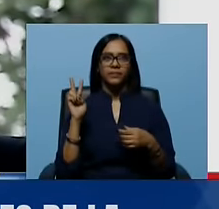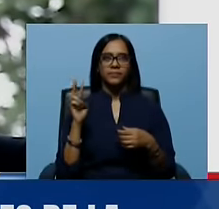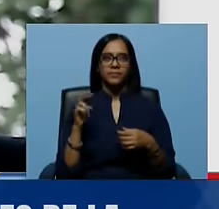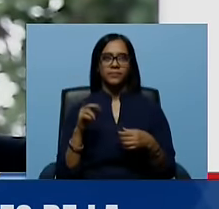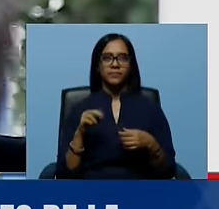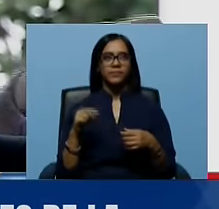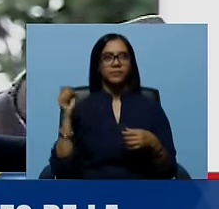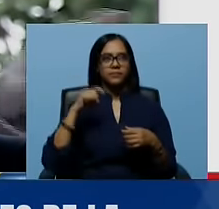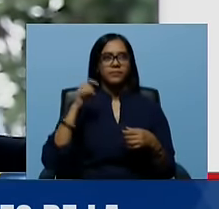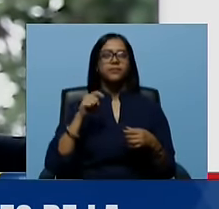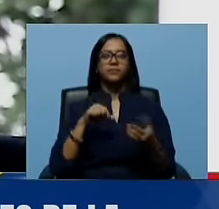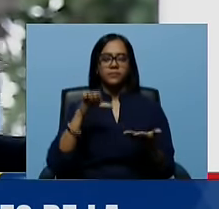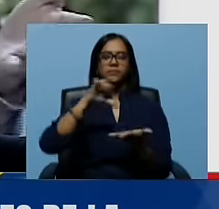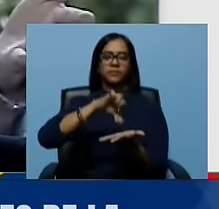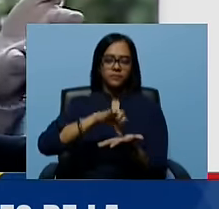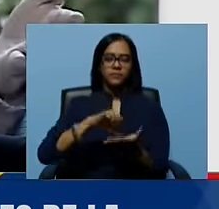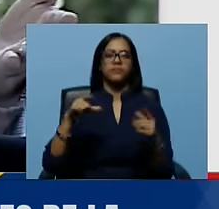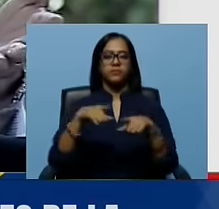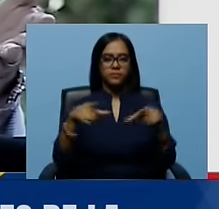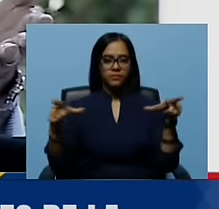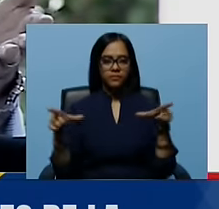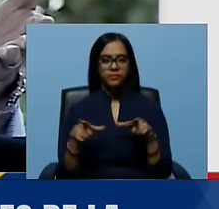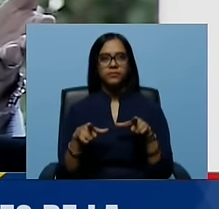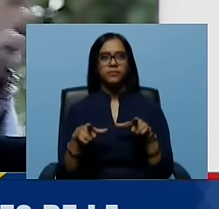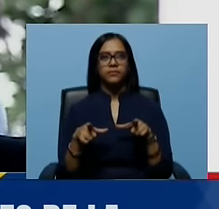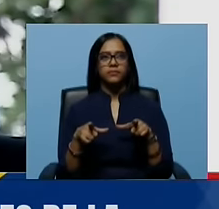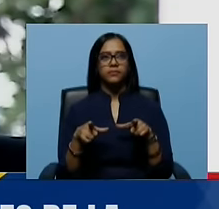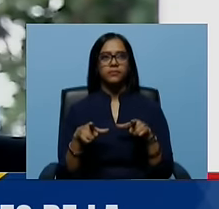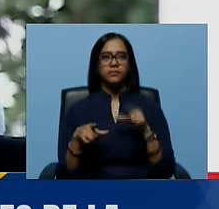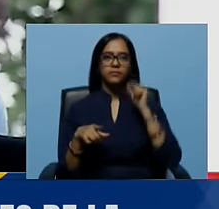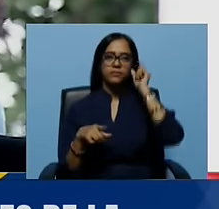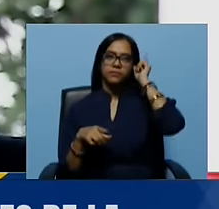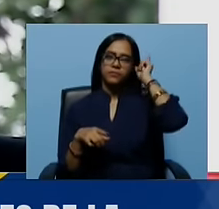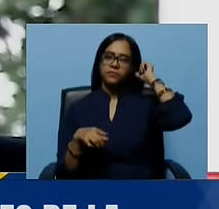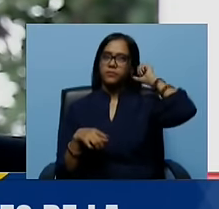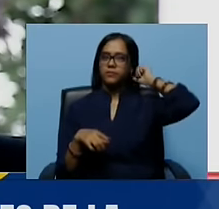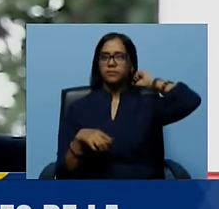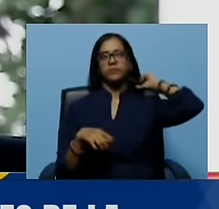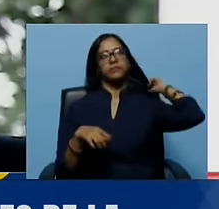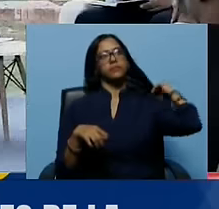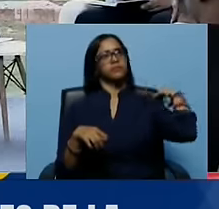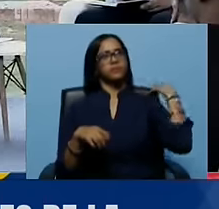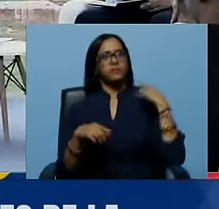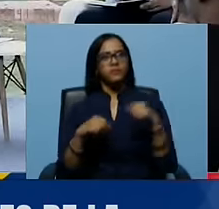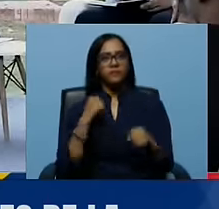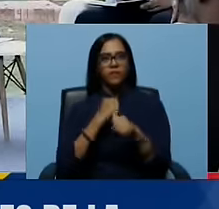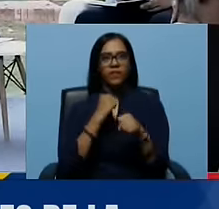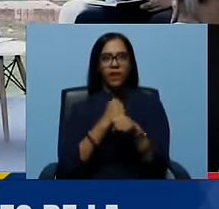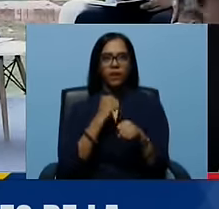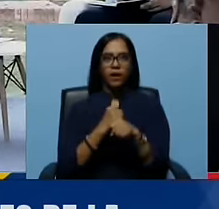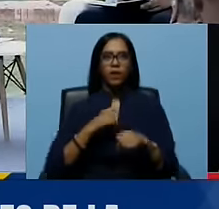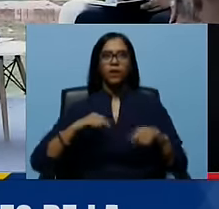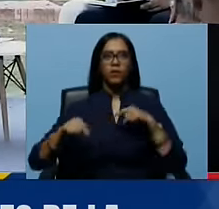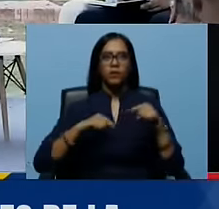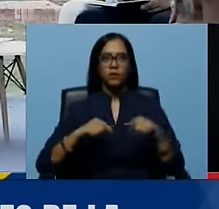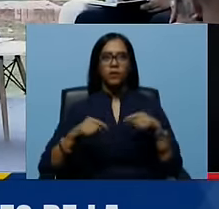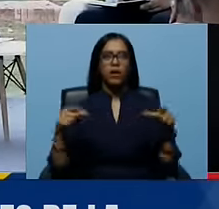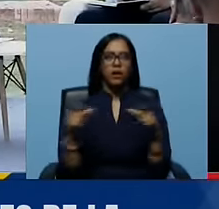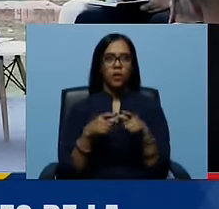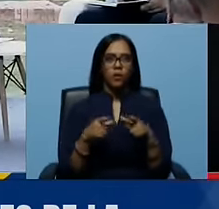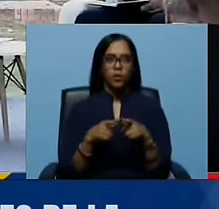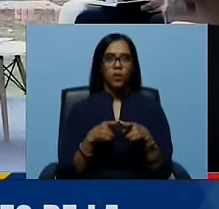que necesita su sede, su lugar para el trabajo, la coordinación, las